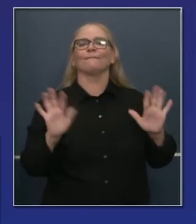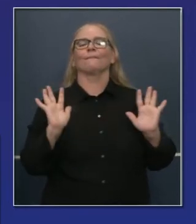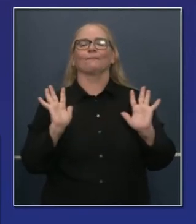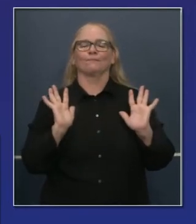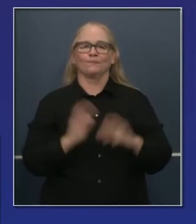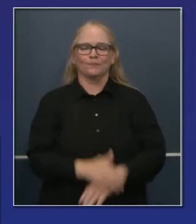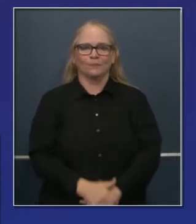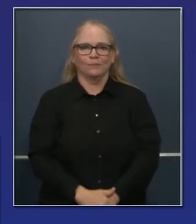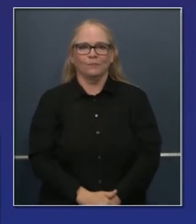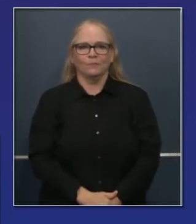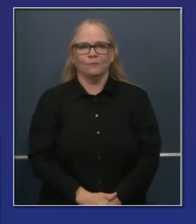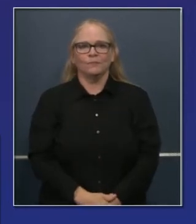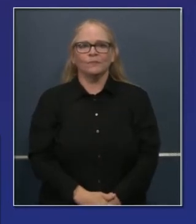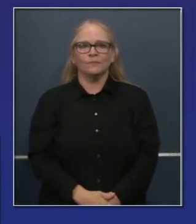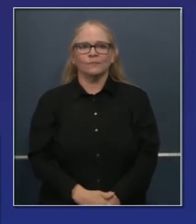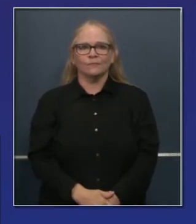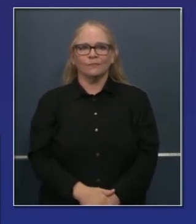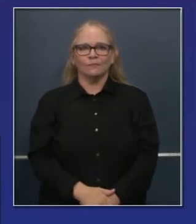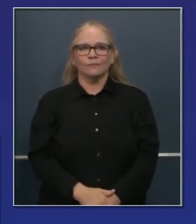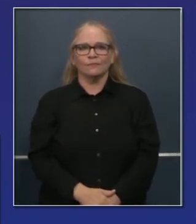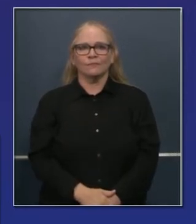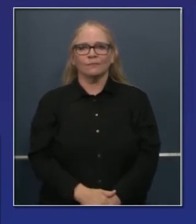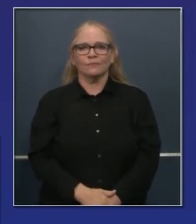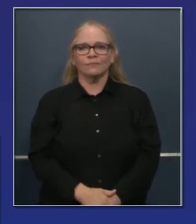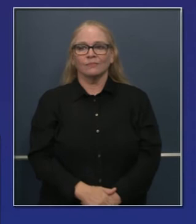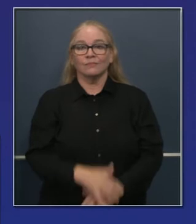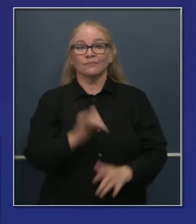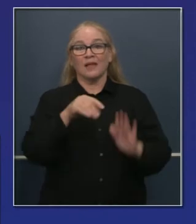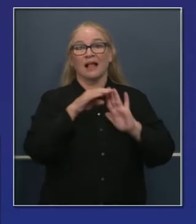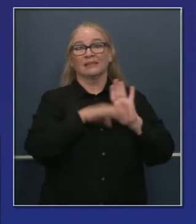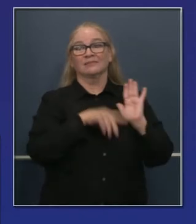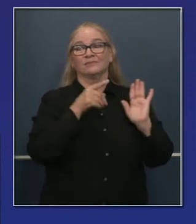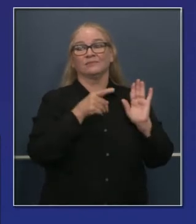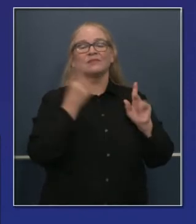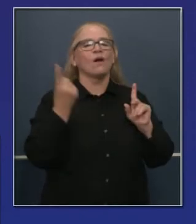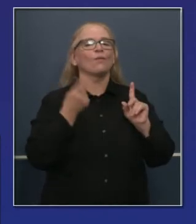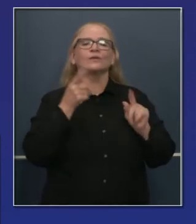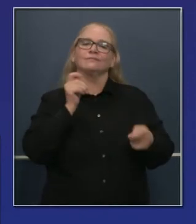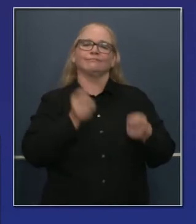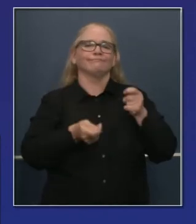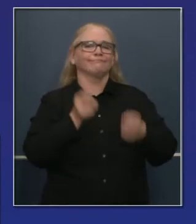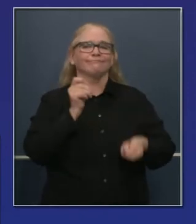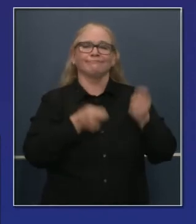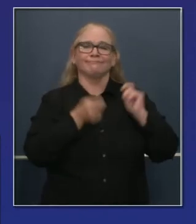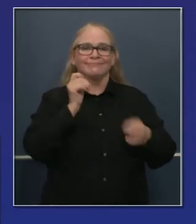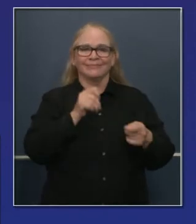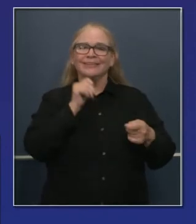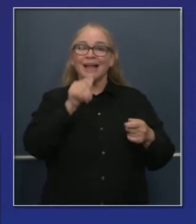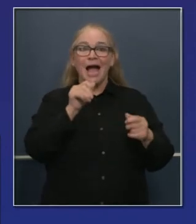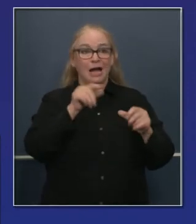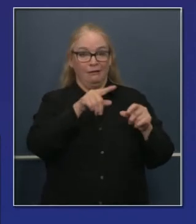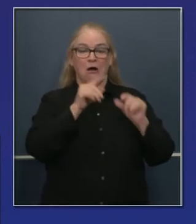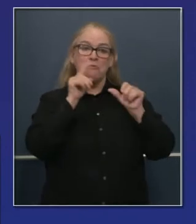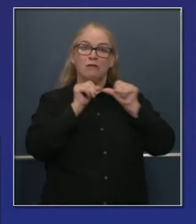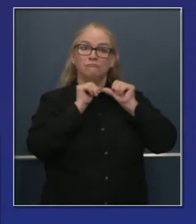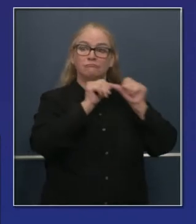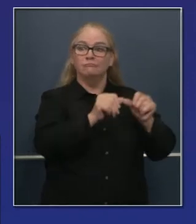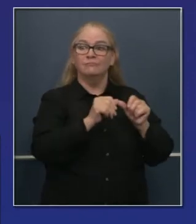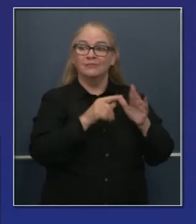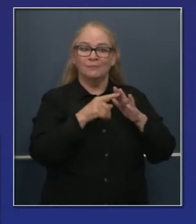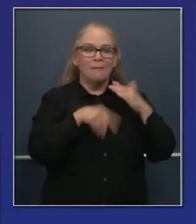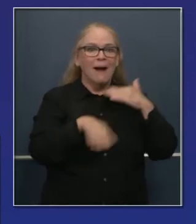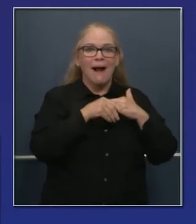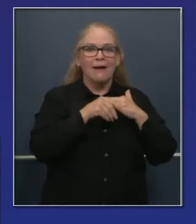el pasado y ustedes lo han visto en el pasado y condados que llegan salen de la lista cambian las